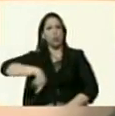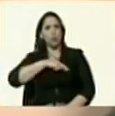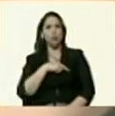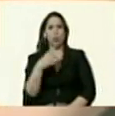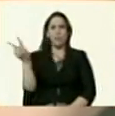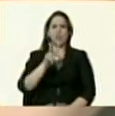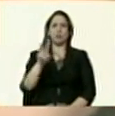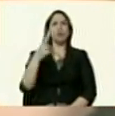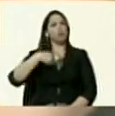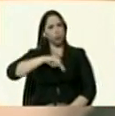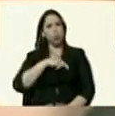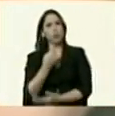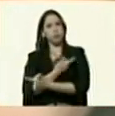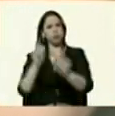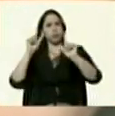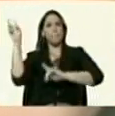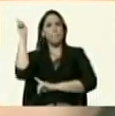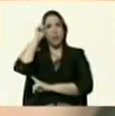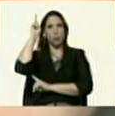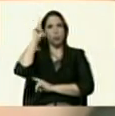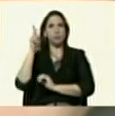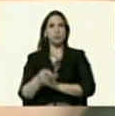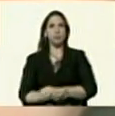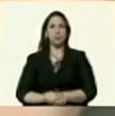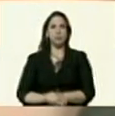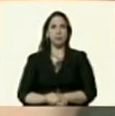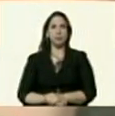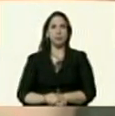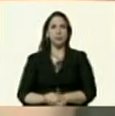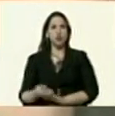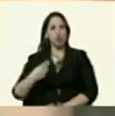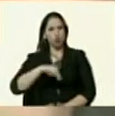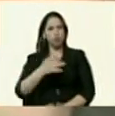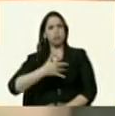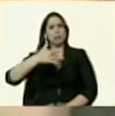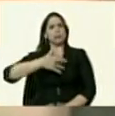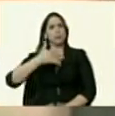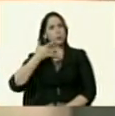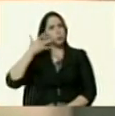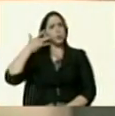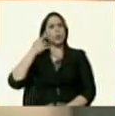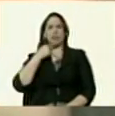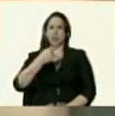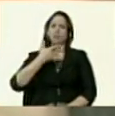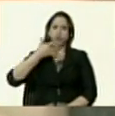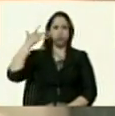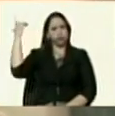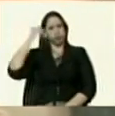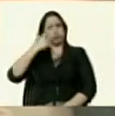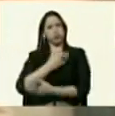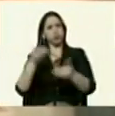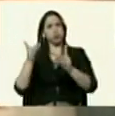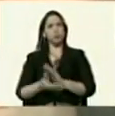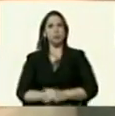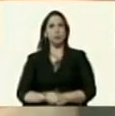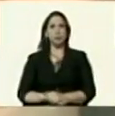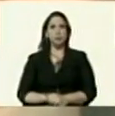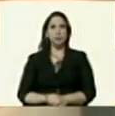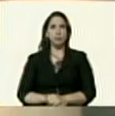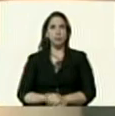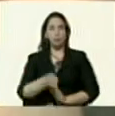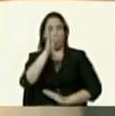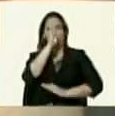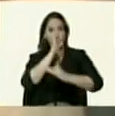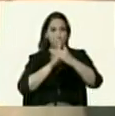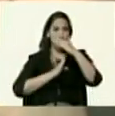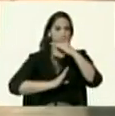somos los libertadores del Perú. Y nos sentimos orgullosos y lo decimos con orgullo, con dignidad y con humildad.